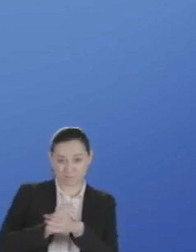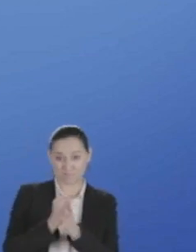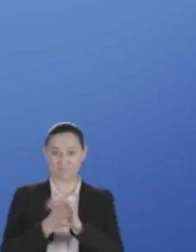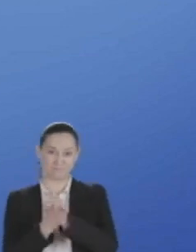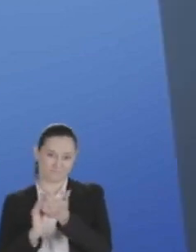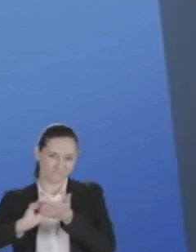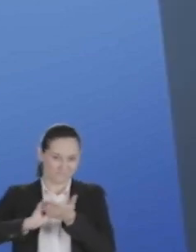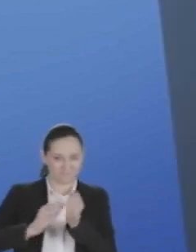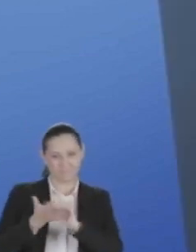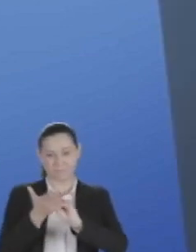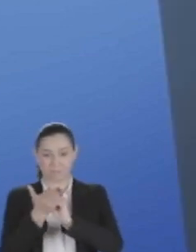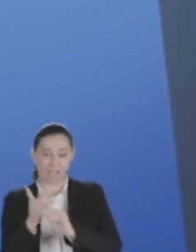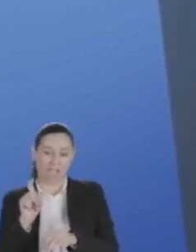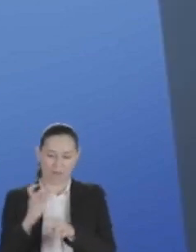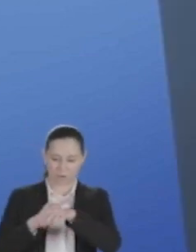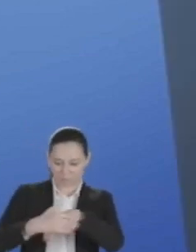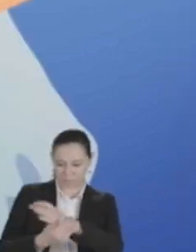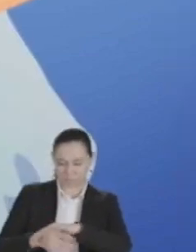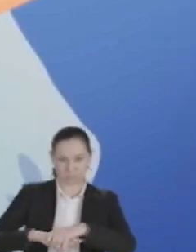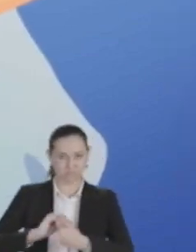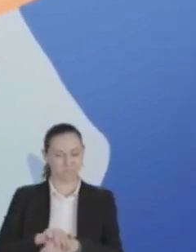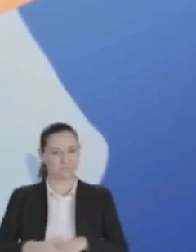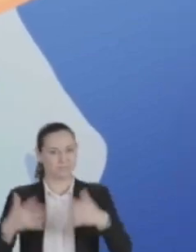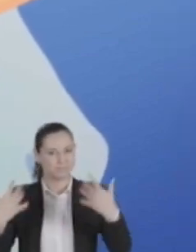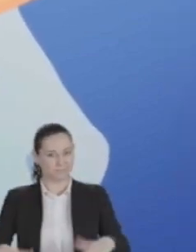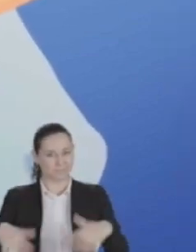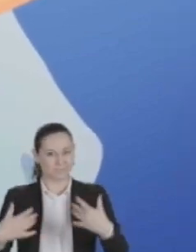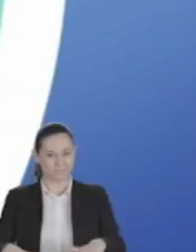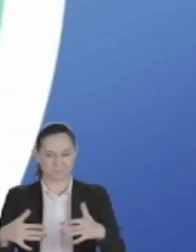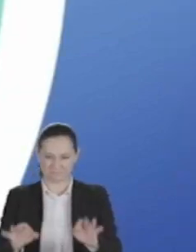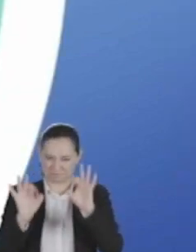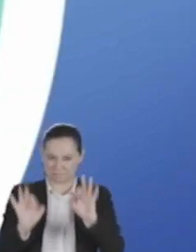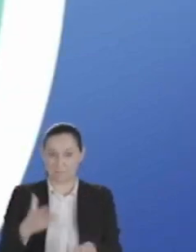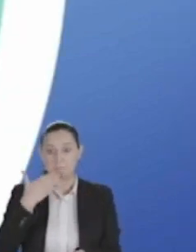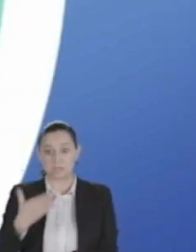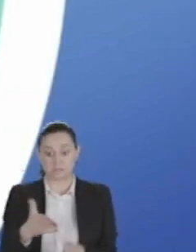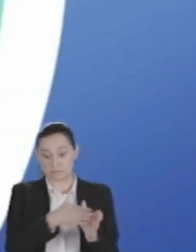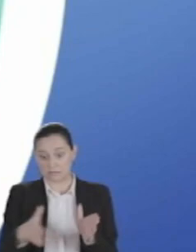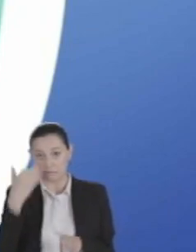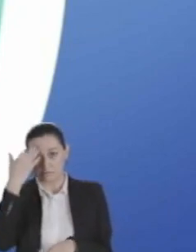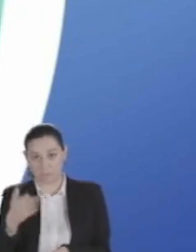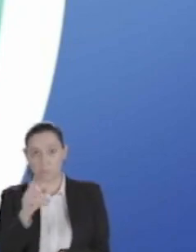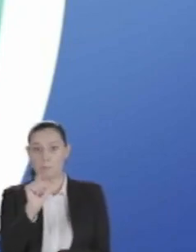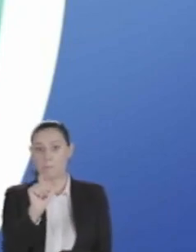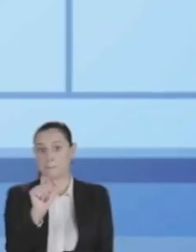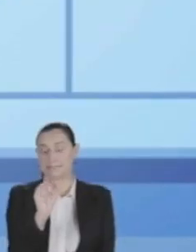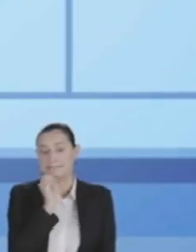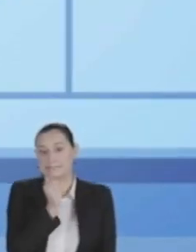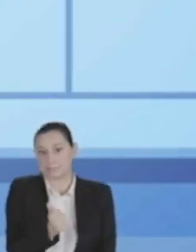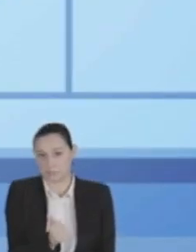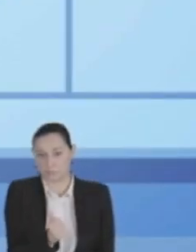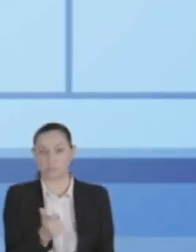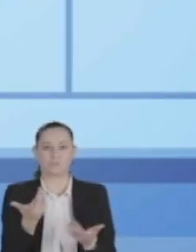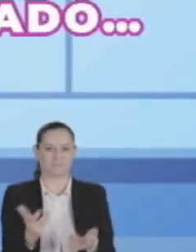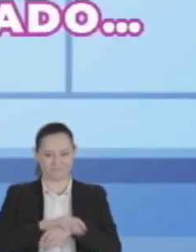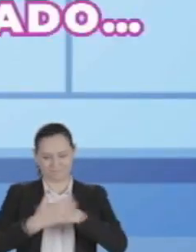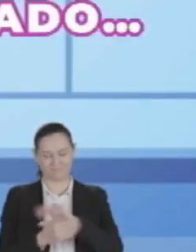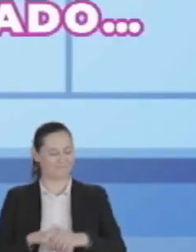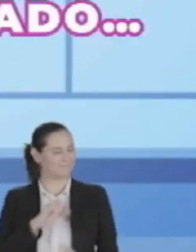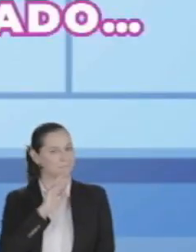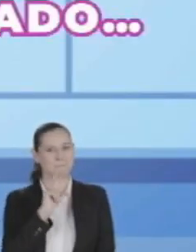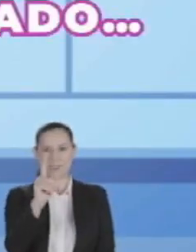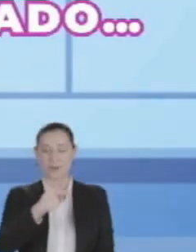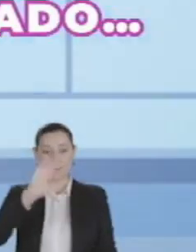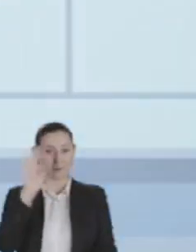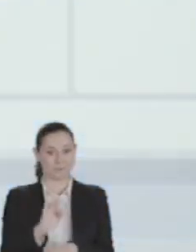y nudillos. Enjuaga bien con agua y sécate muy bien. Todo debe durar al menos 20 segundos. El lavado de manos es